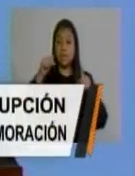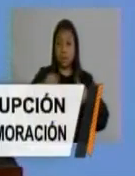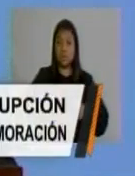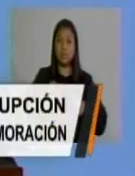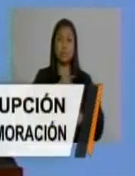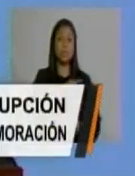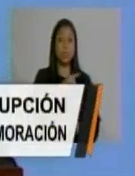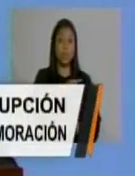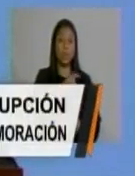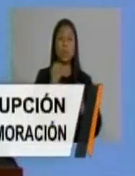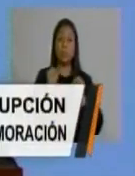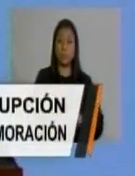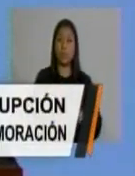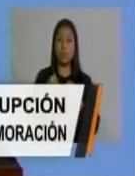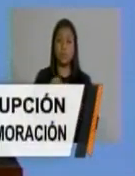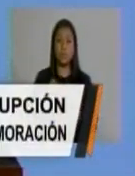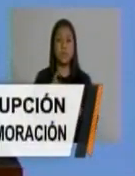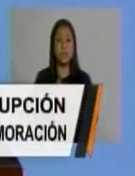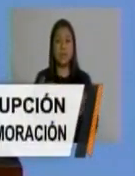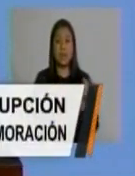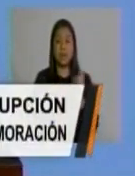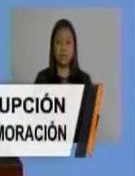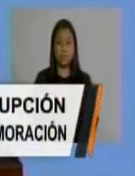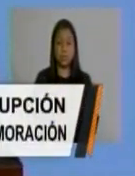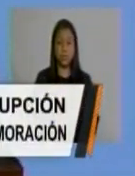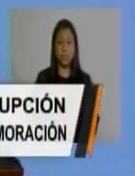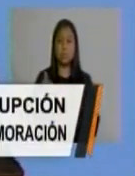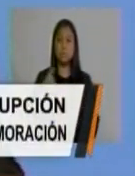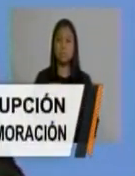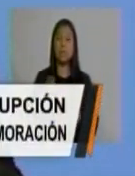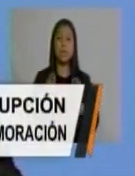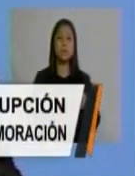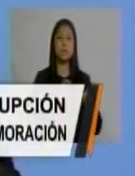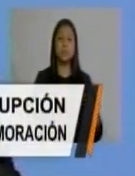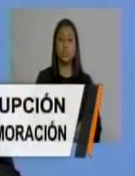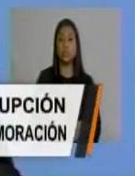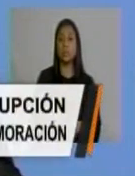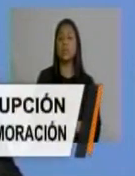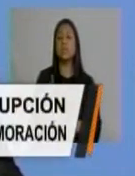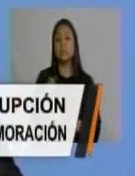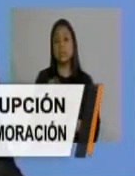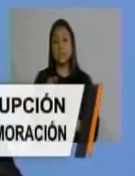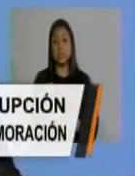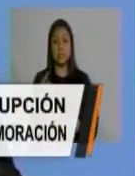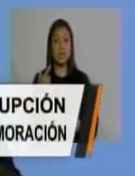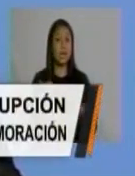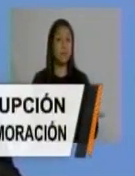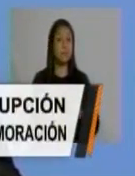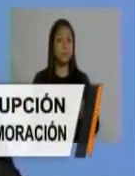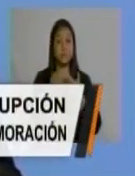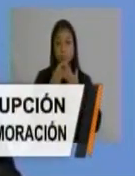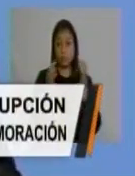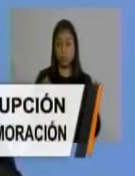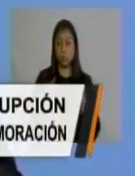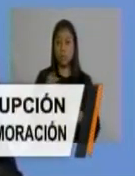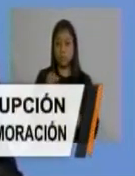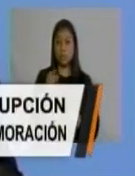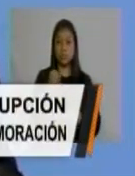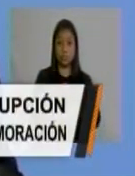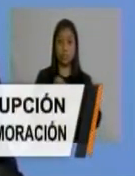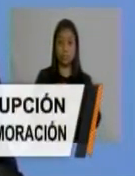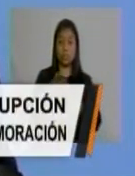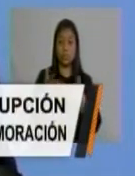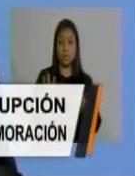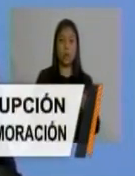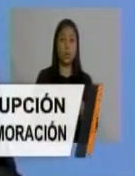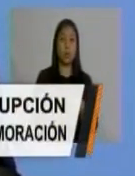se podrán lograr cambios que la población merece en la administración pública. Por esas razones, he instruido a la Comisión